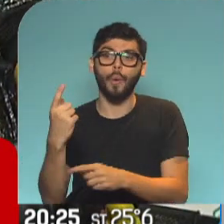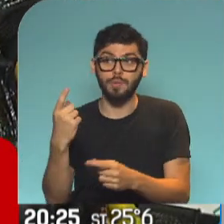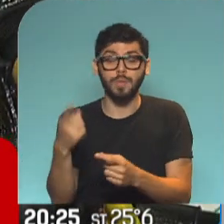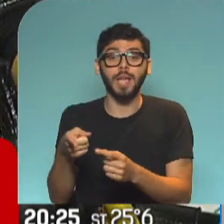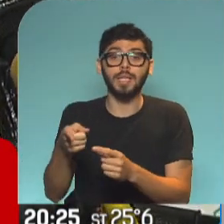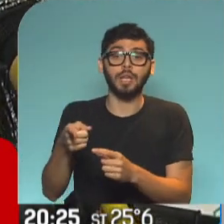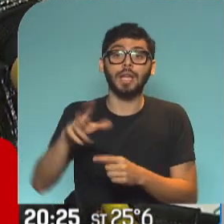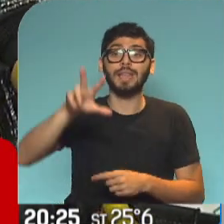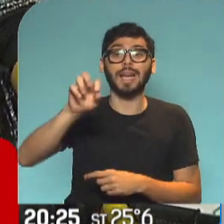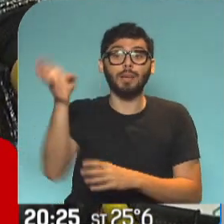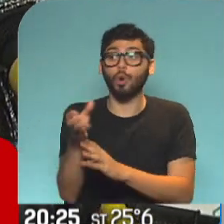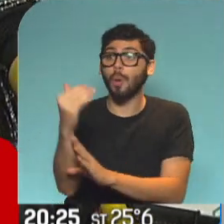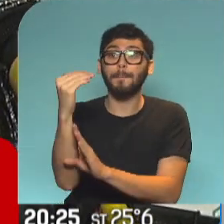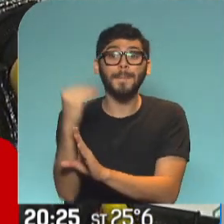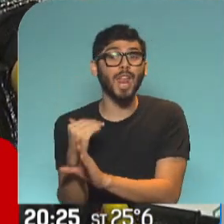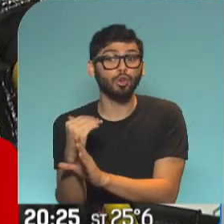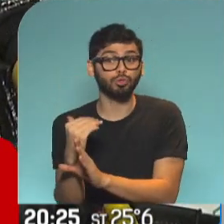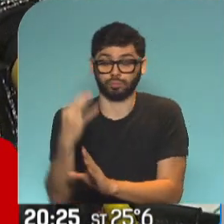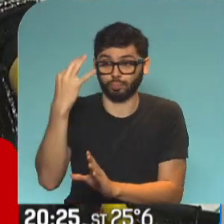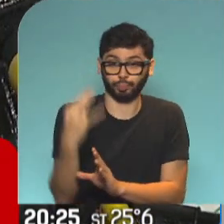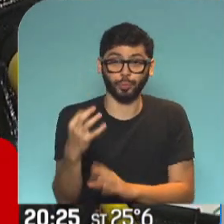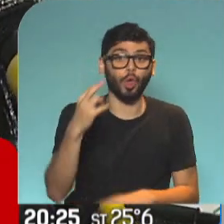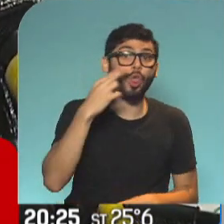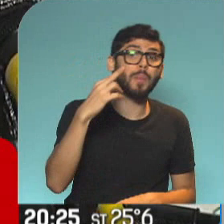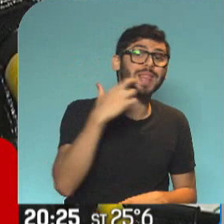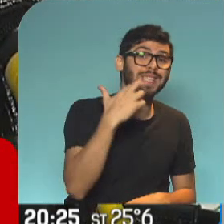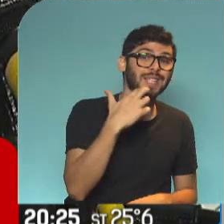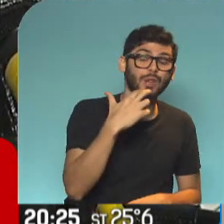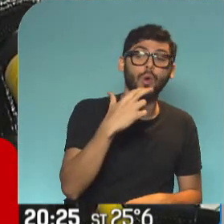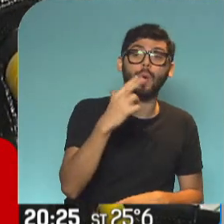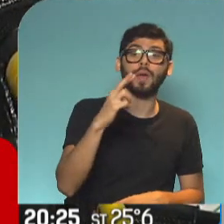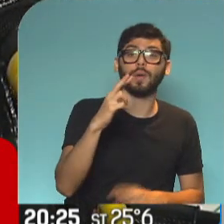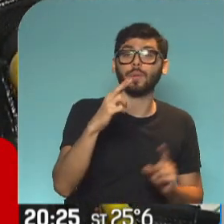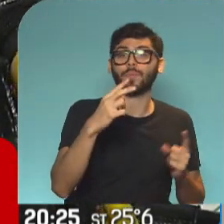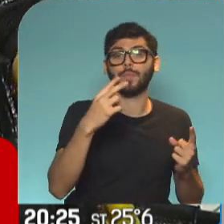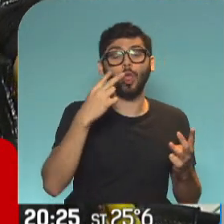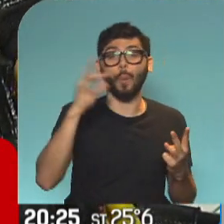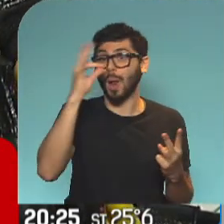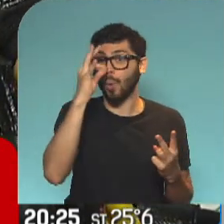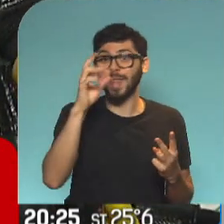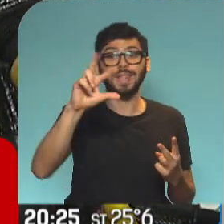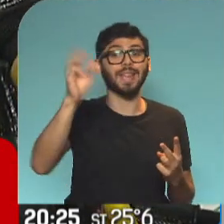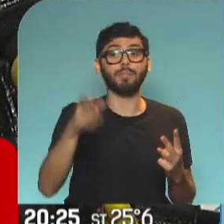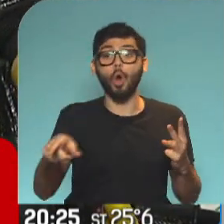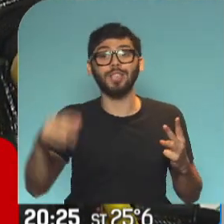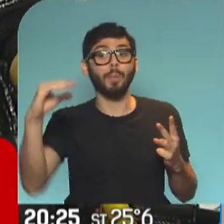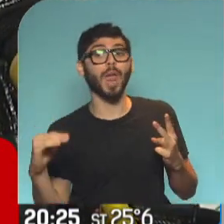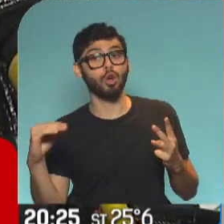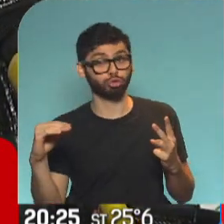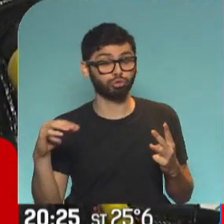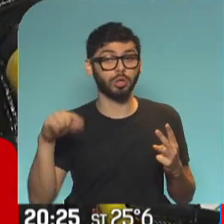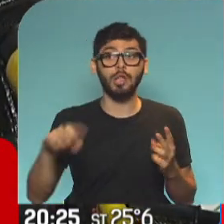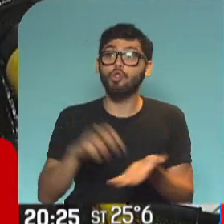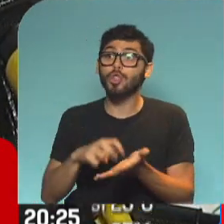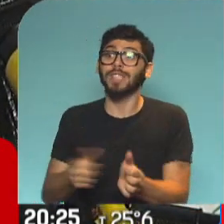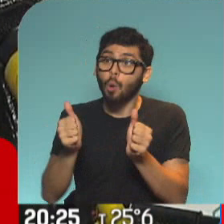orden del 30%. Respecto del segundo semestre de 2019, el segundo semestre de 2020. ¿Eso es una buena noticia? Más o menos,